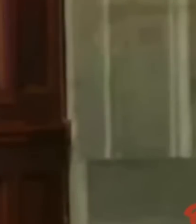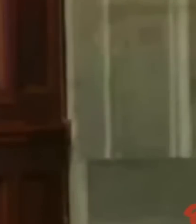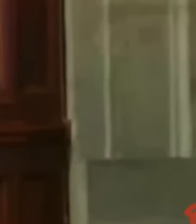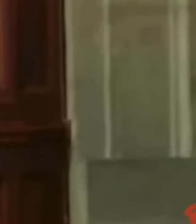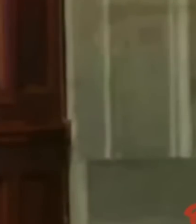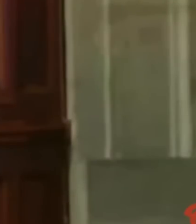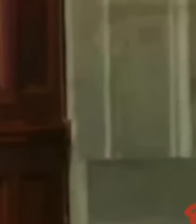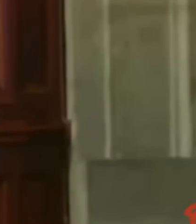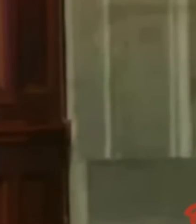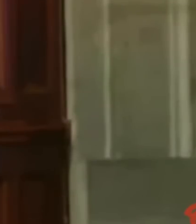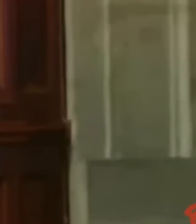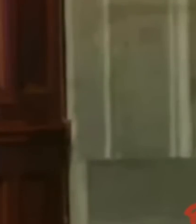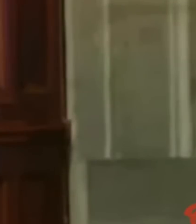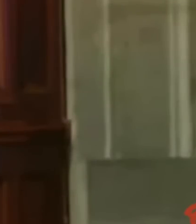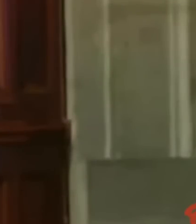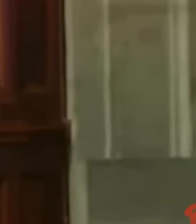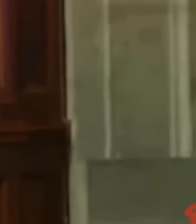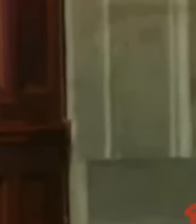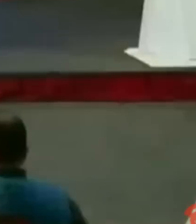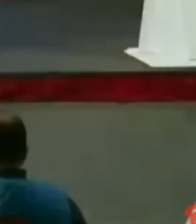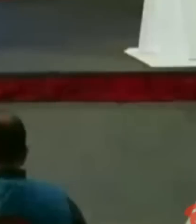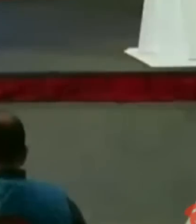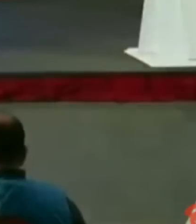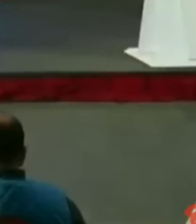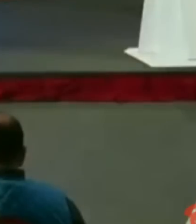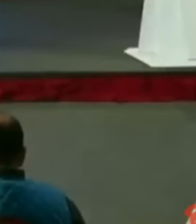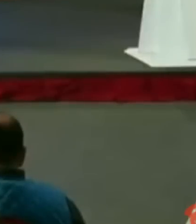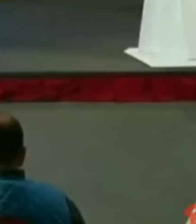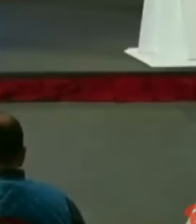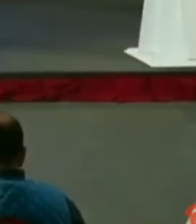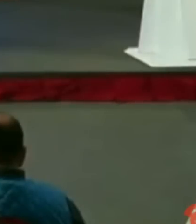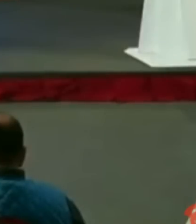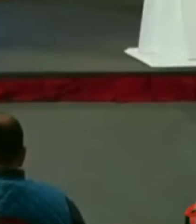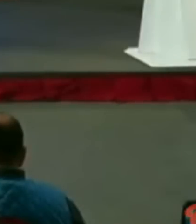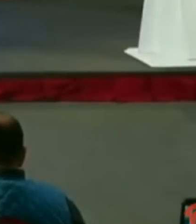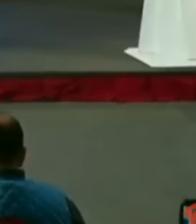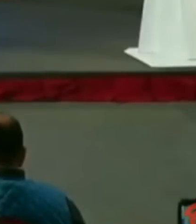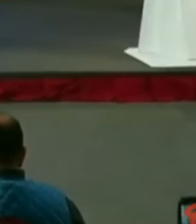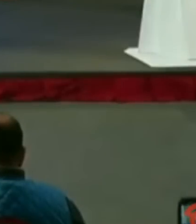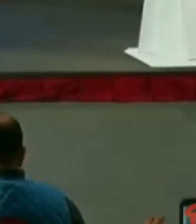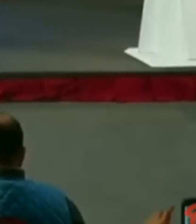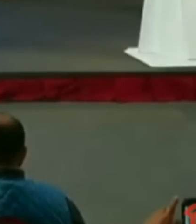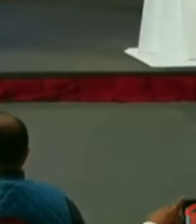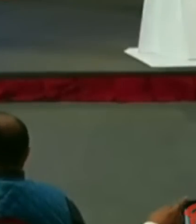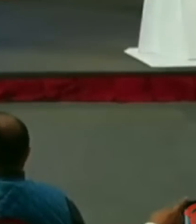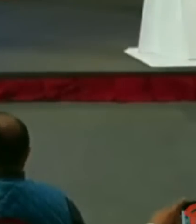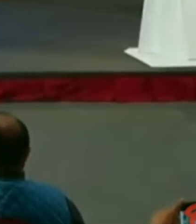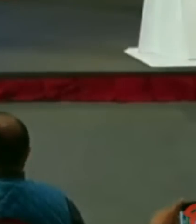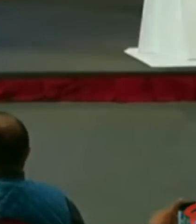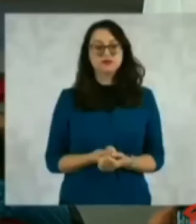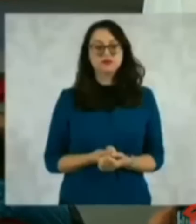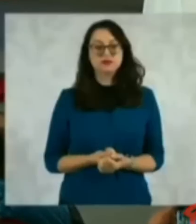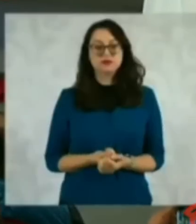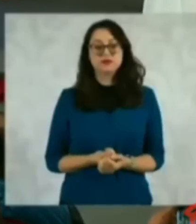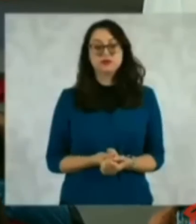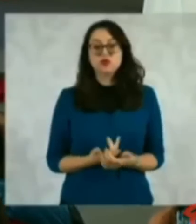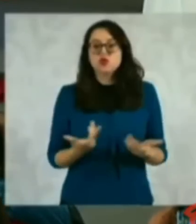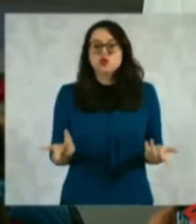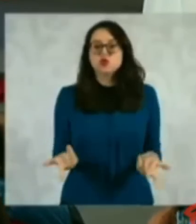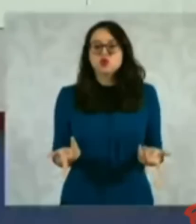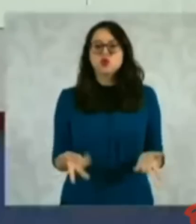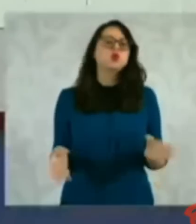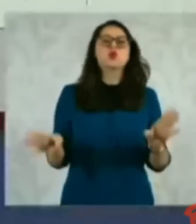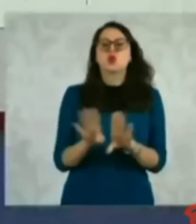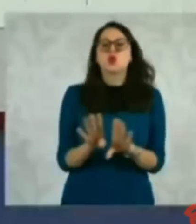guerra declarada, primero, cómo declara una guerra en su propio país? Guerra quiere decir permiso